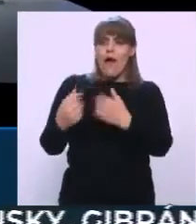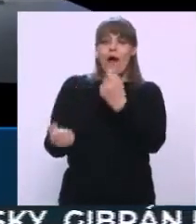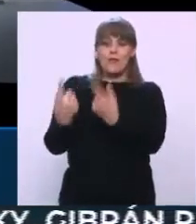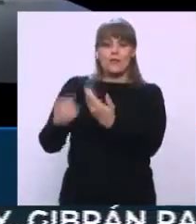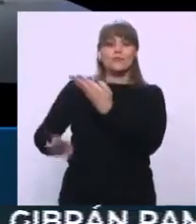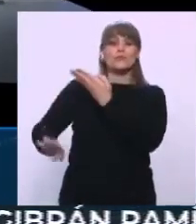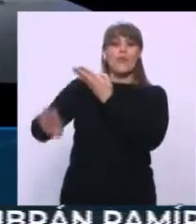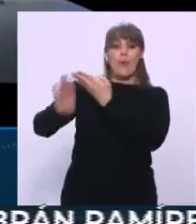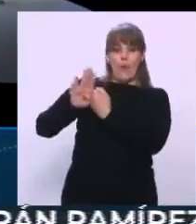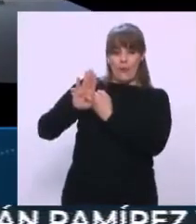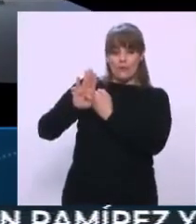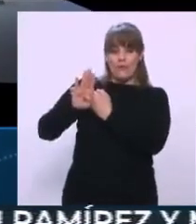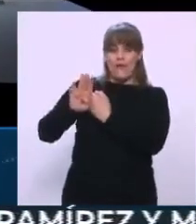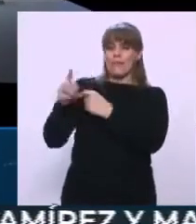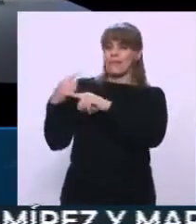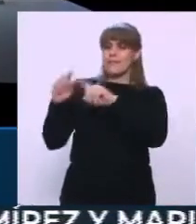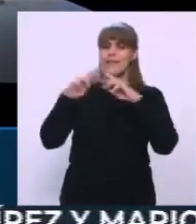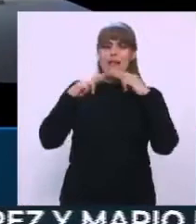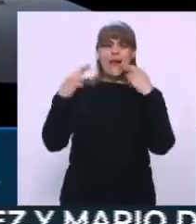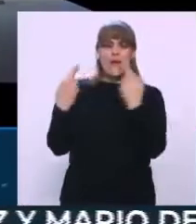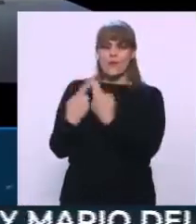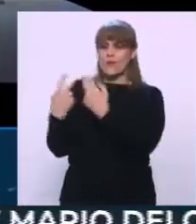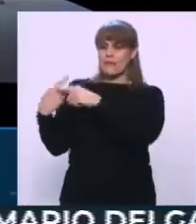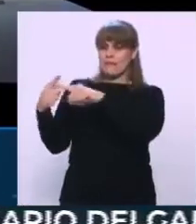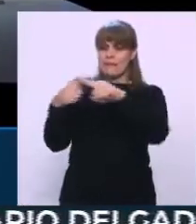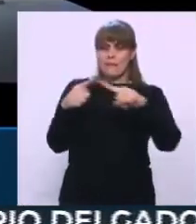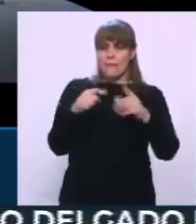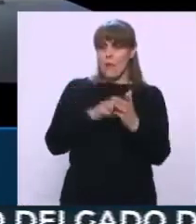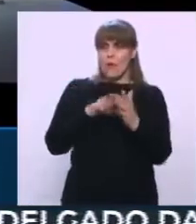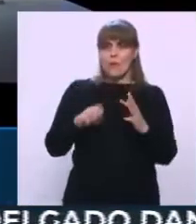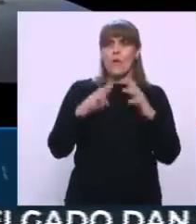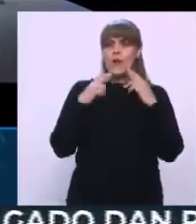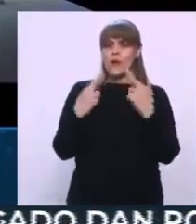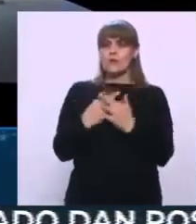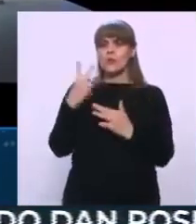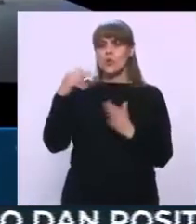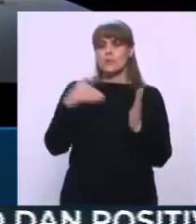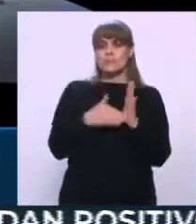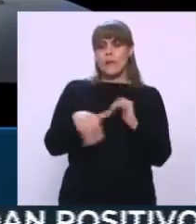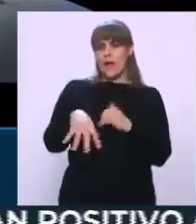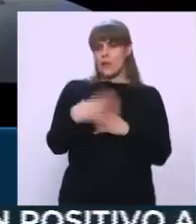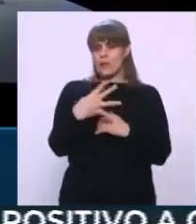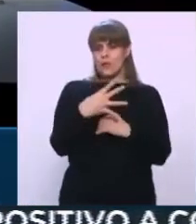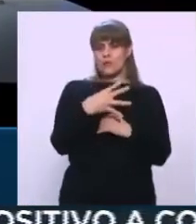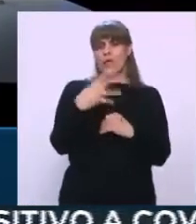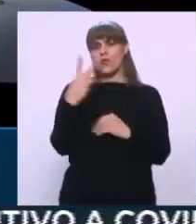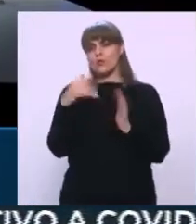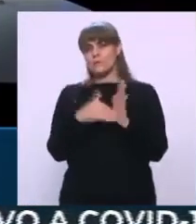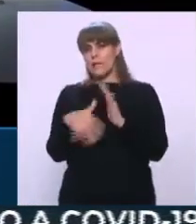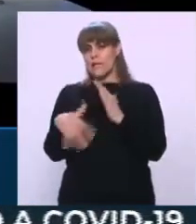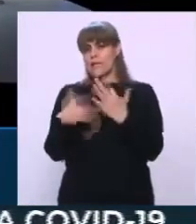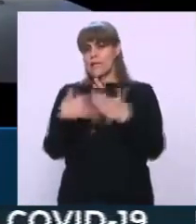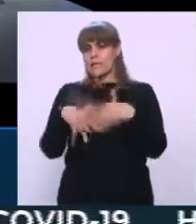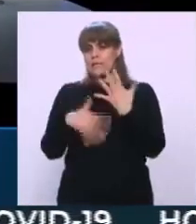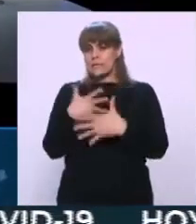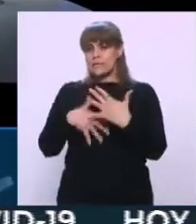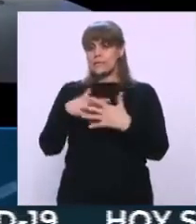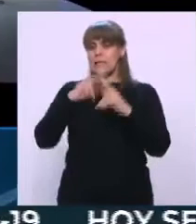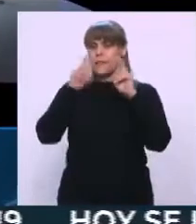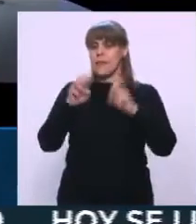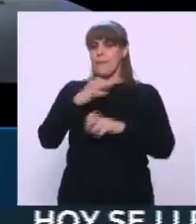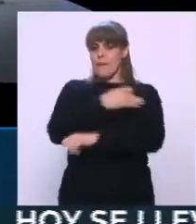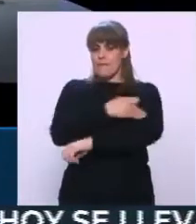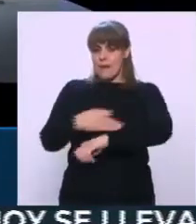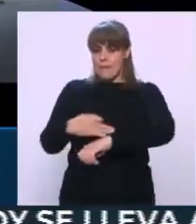y en diferentes sínodos, incluso en el sínodo del 2014 y 2015 sobre la familia, se generó